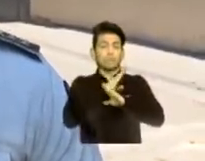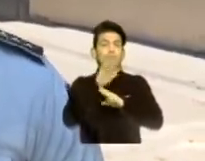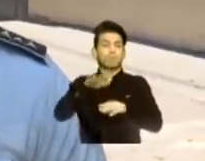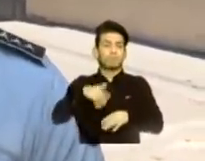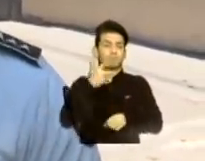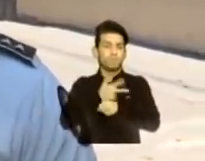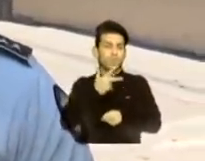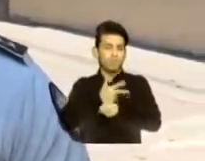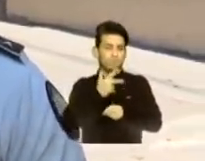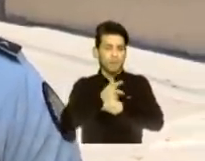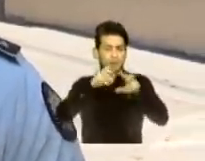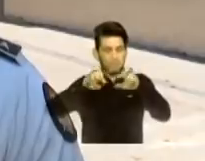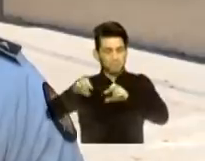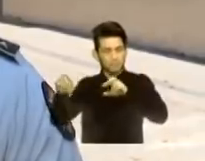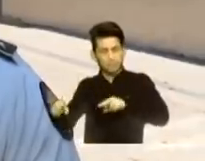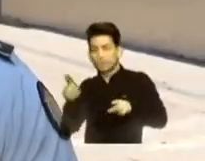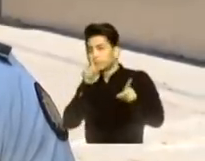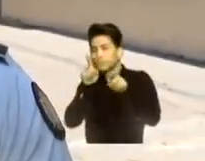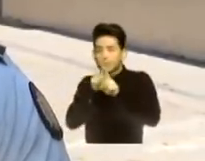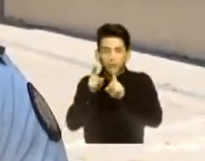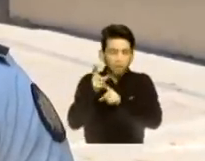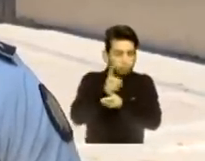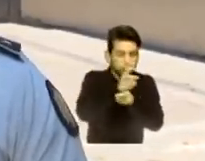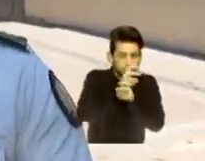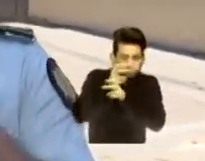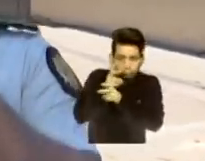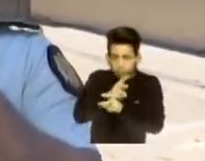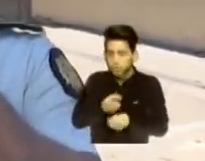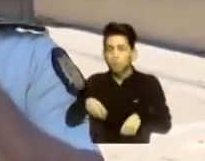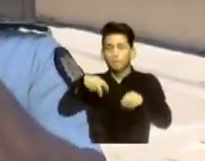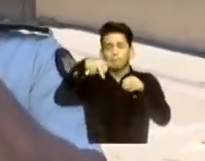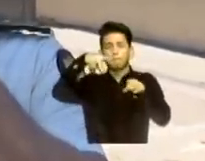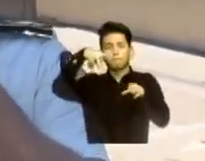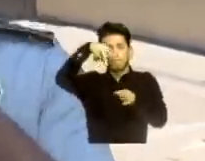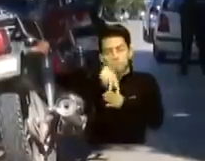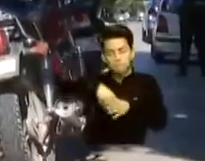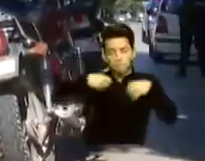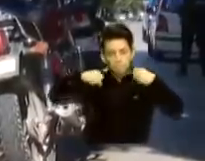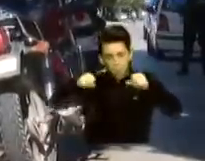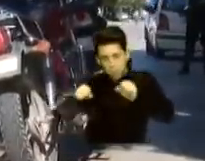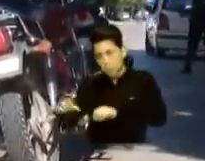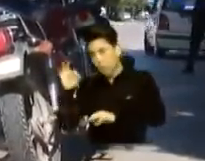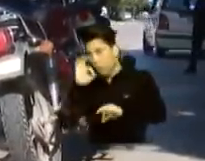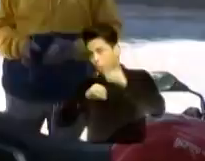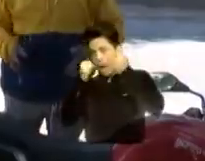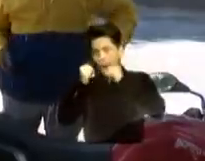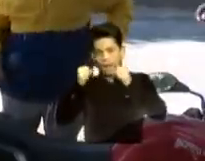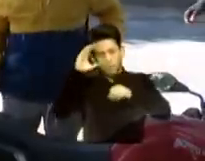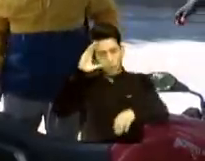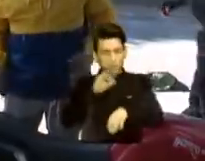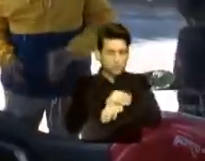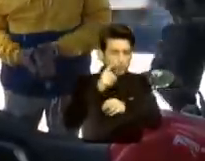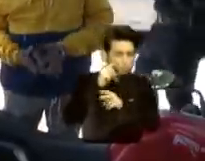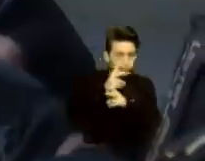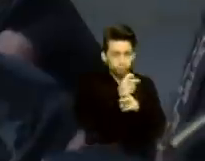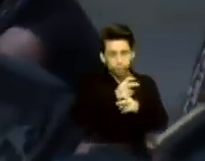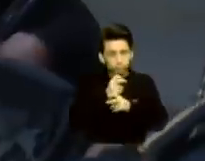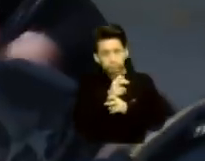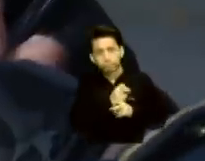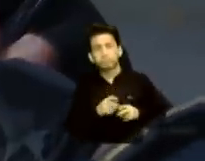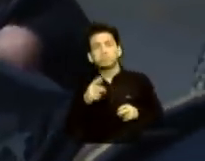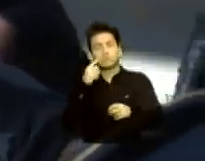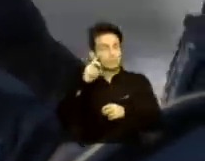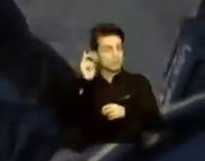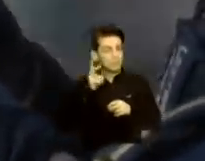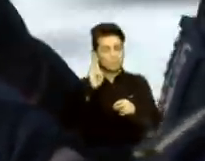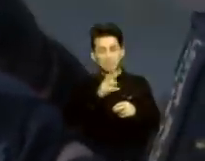los patrullajes a pie, a bordo de motocicletas, autopatrullas, y con este tipo de operativos que se instalan, no son estáticos, son